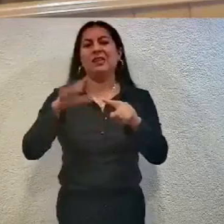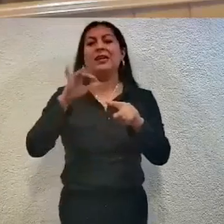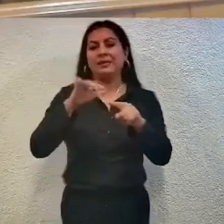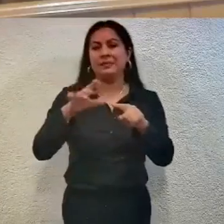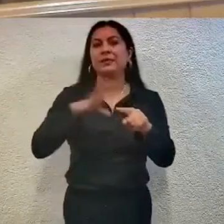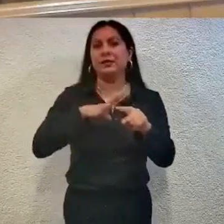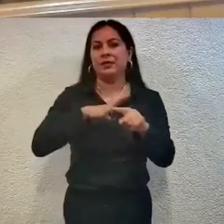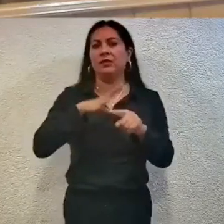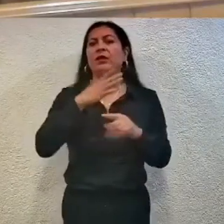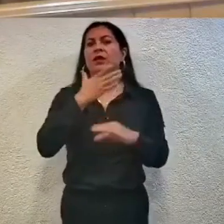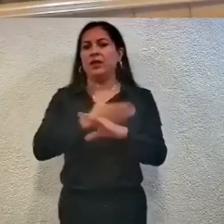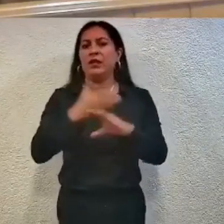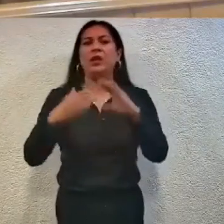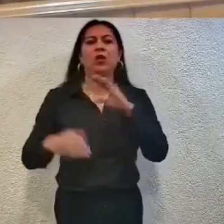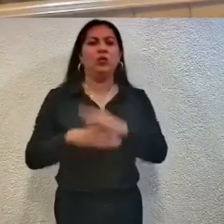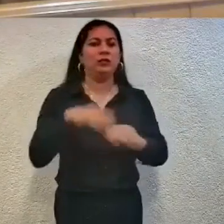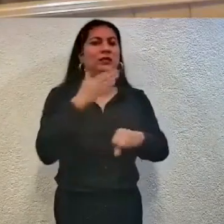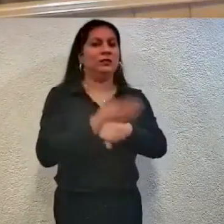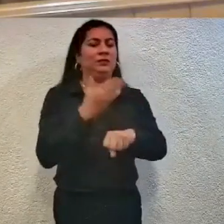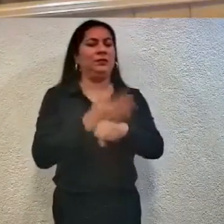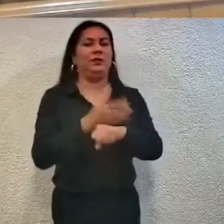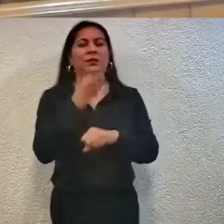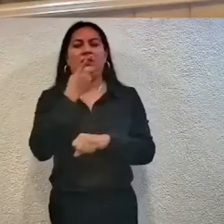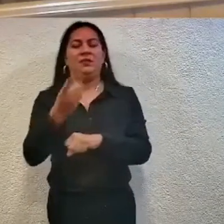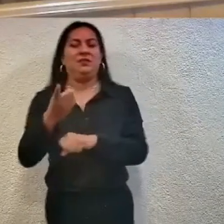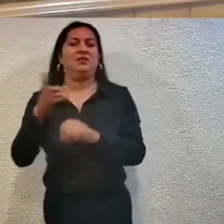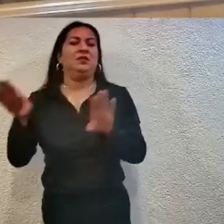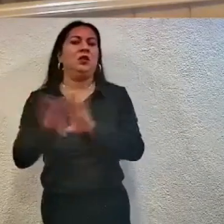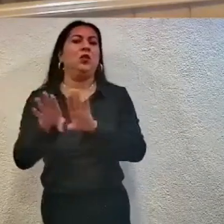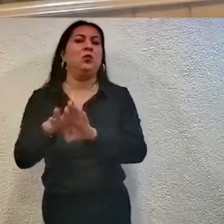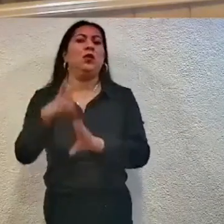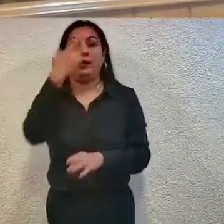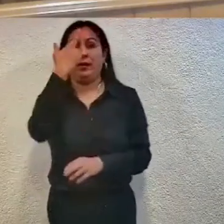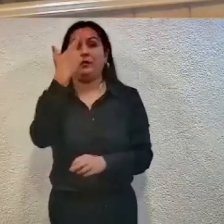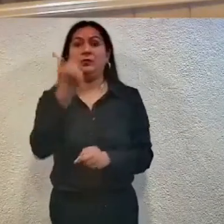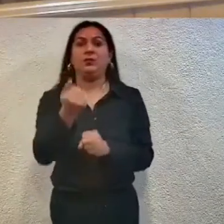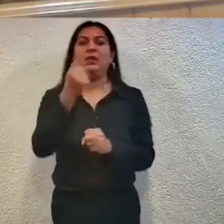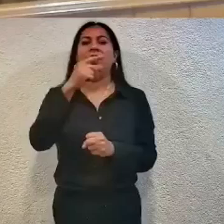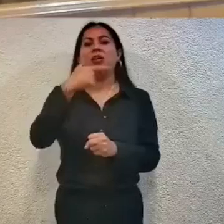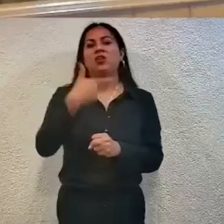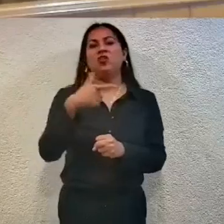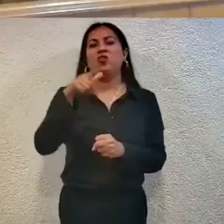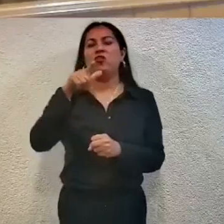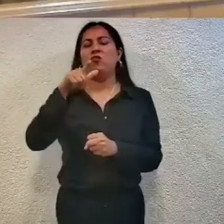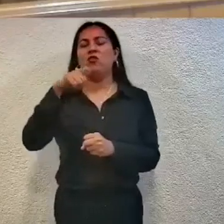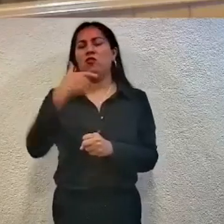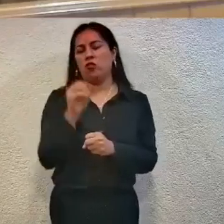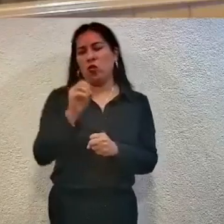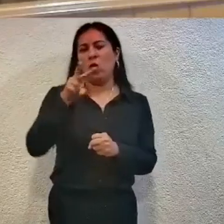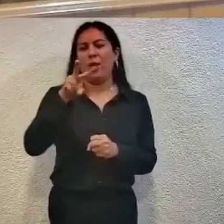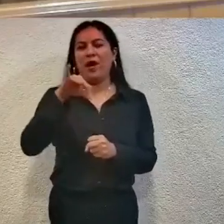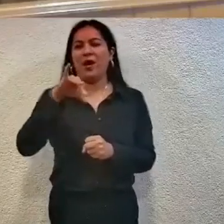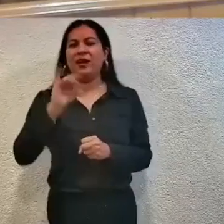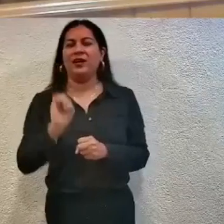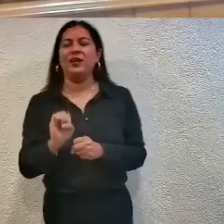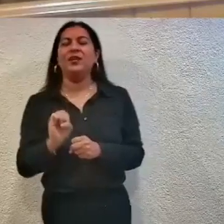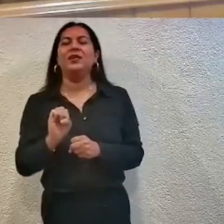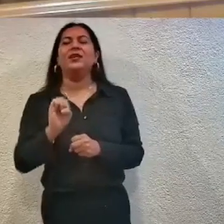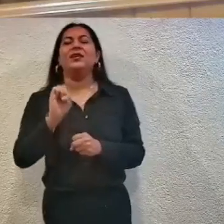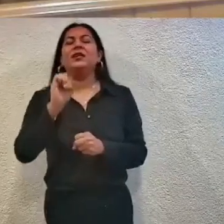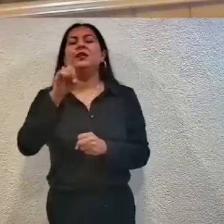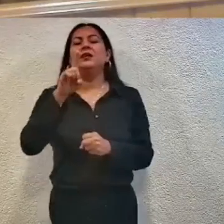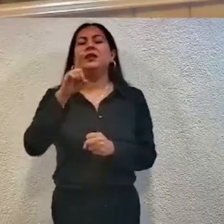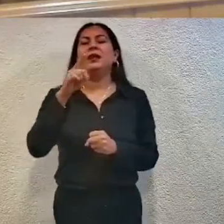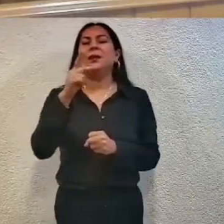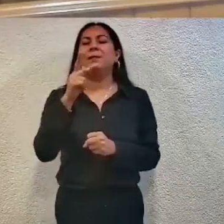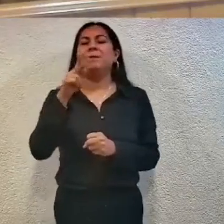se propone declarar la existencia de los hechos e infracciones denunciadas, así como la responsabilidad de Giovanni Velázquez Gabriel